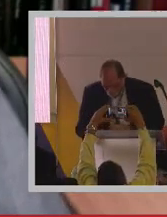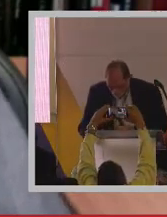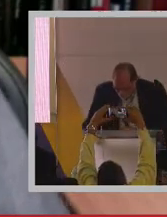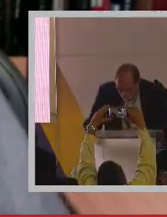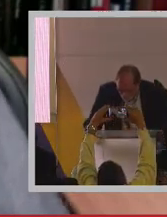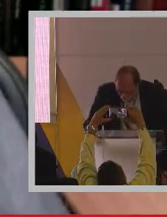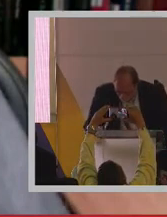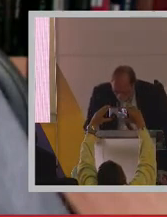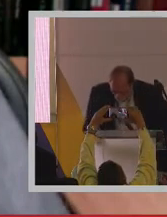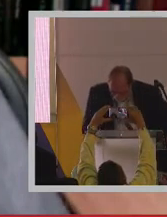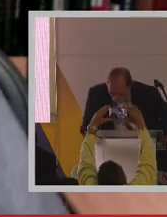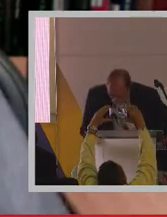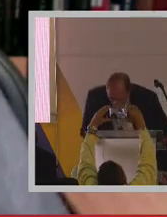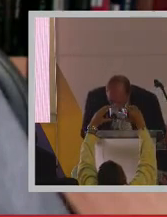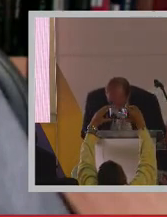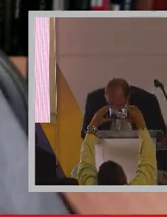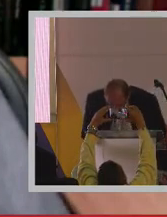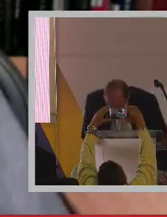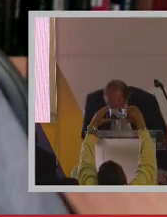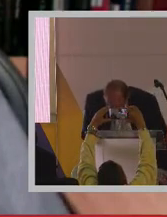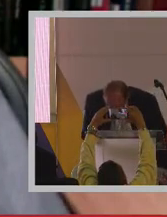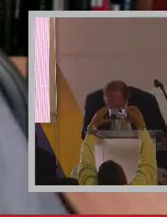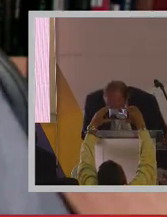As this struggle is,